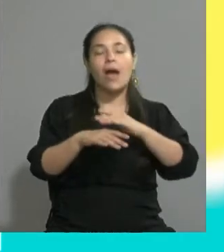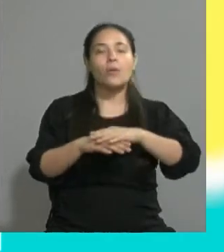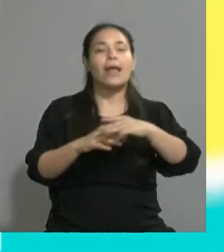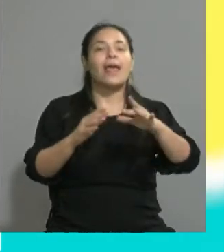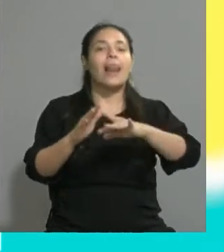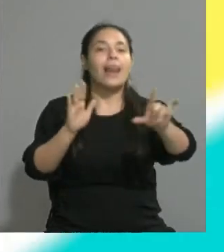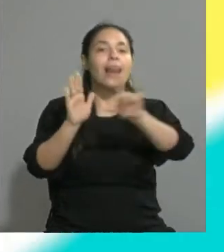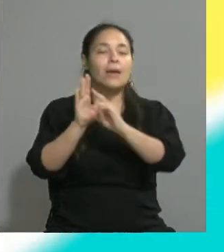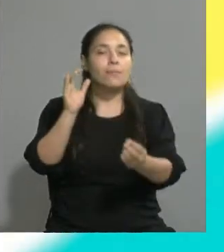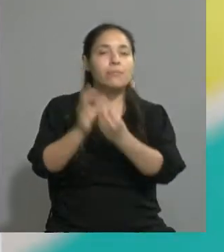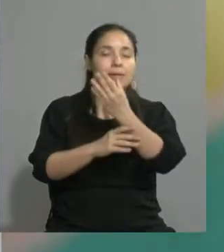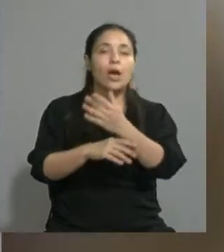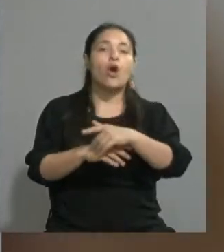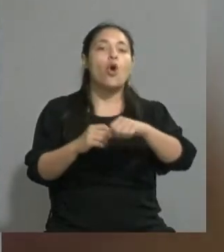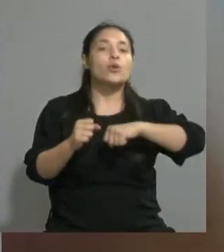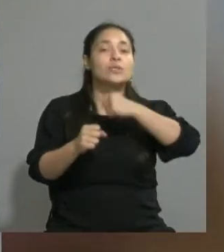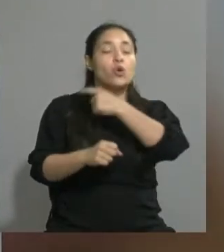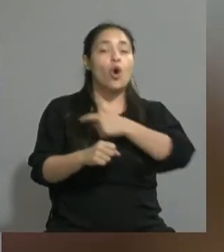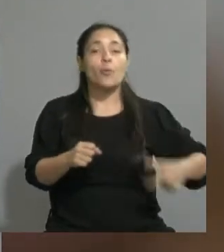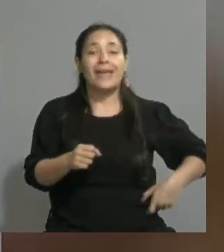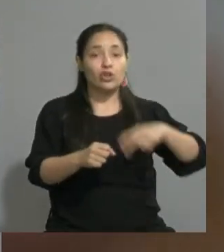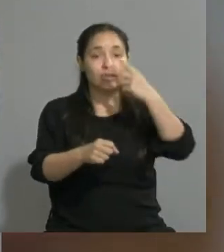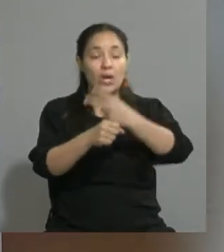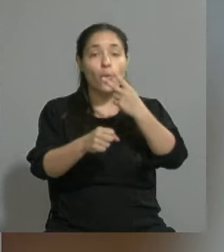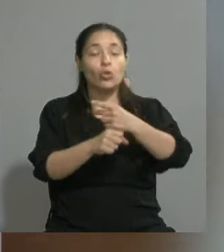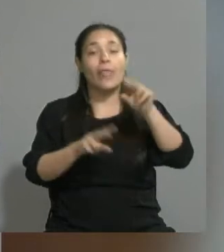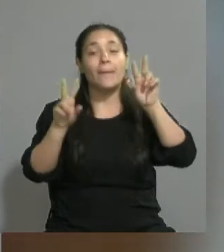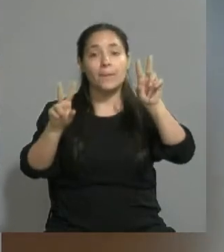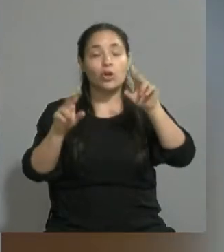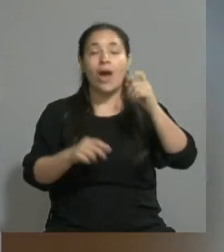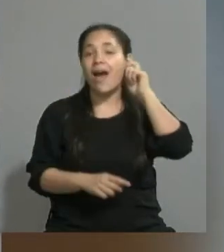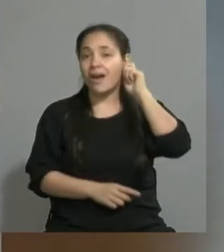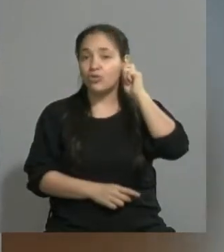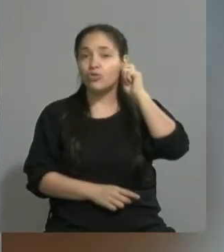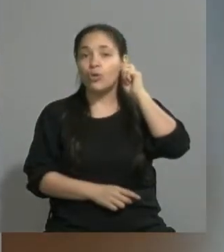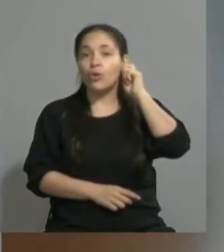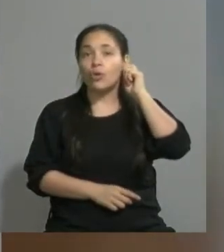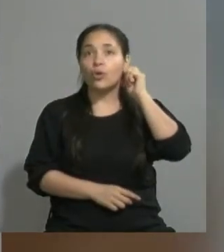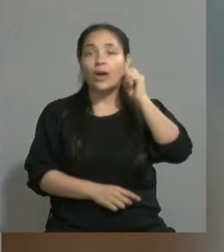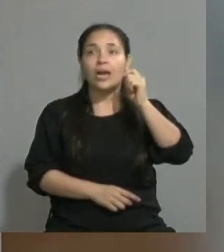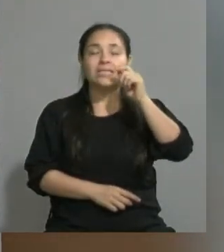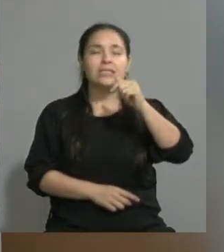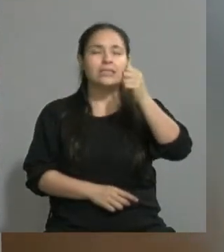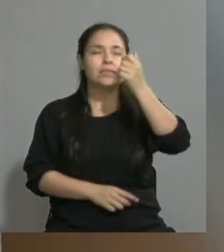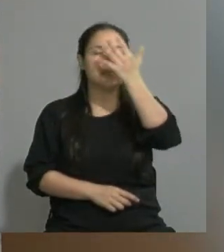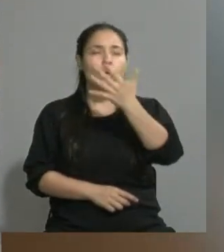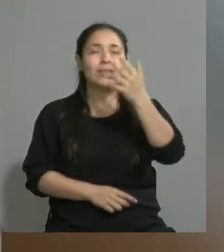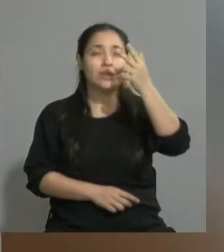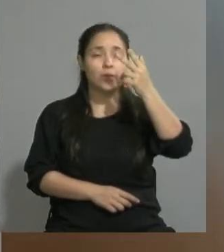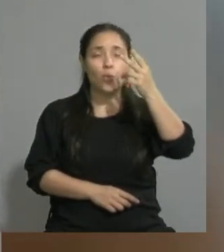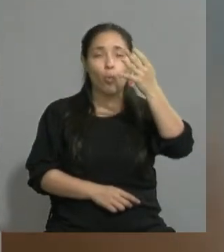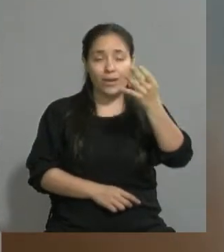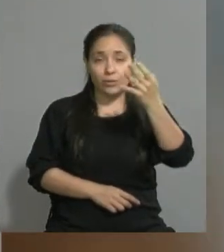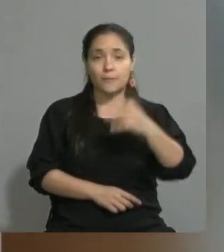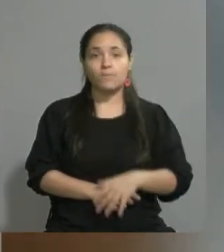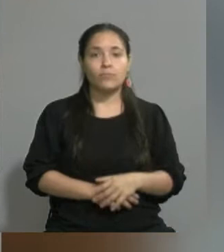el segundo gobierno de Perón, año 54, la 14346, y se le